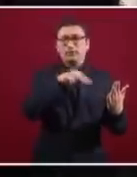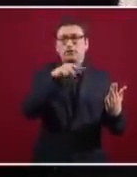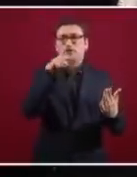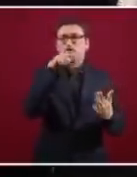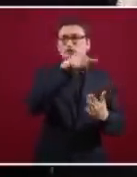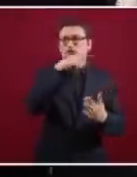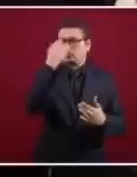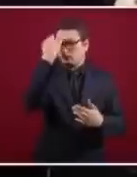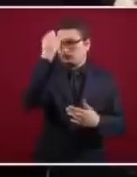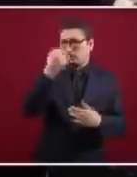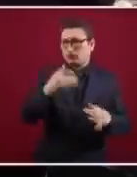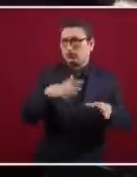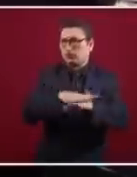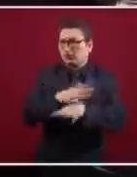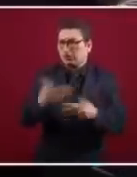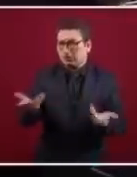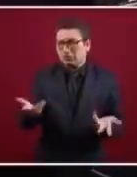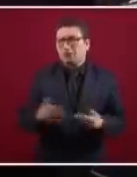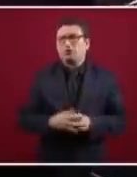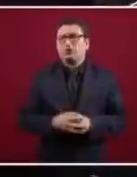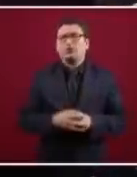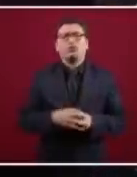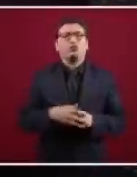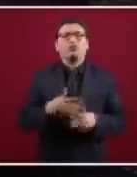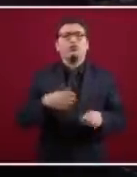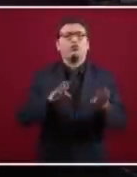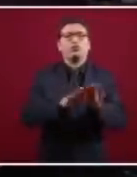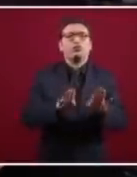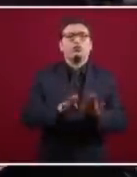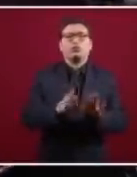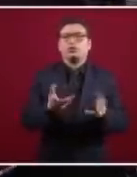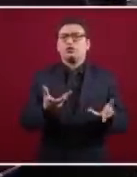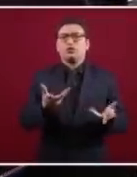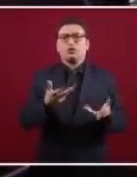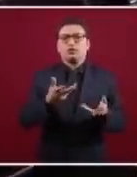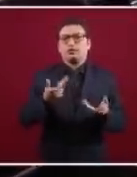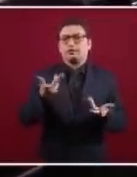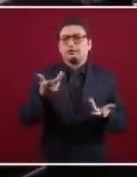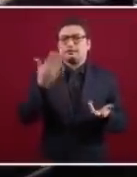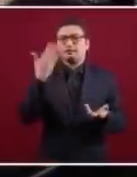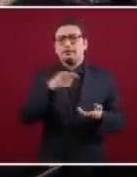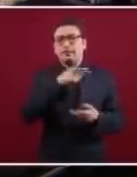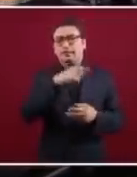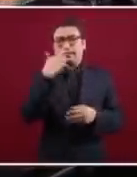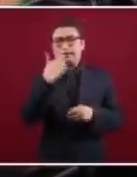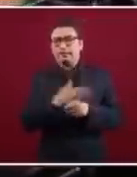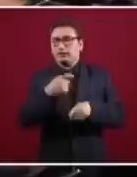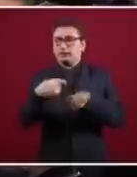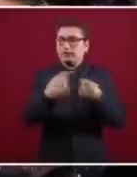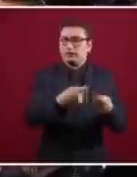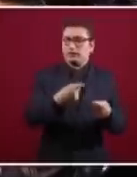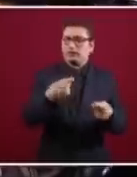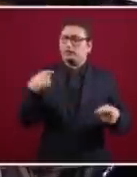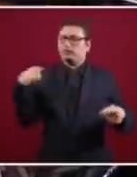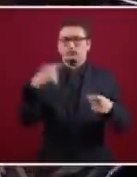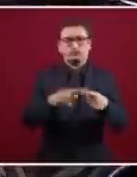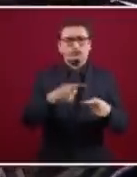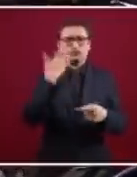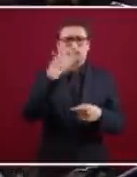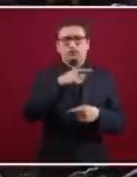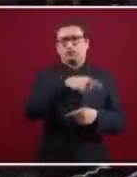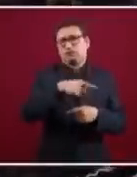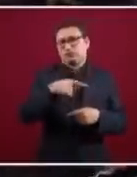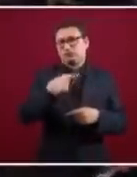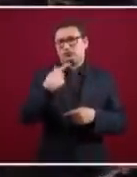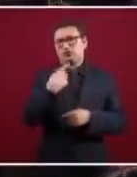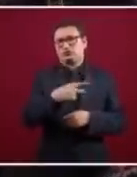códigos si se le puede decir así frente al papel que ha desempeñado históricamente por lo menos